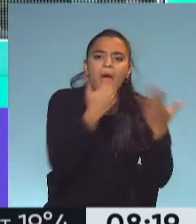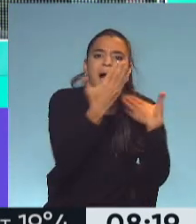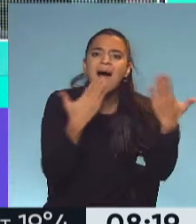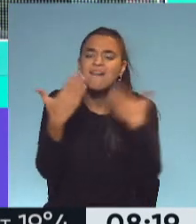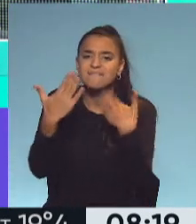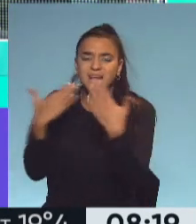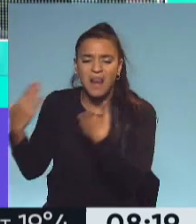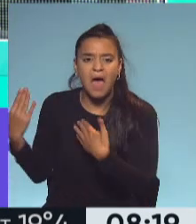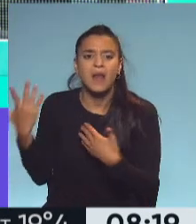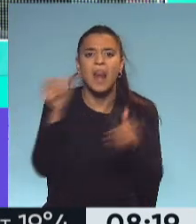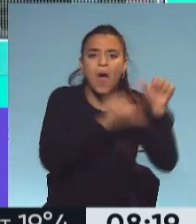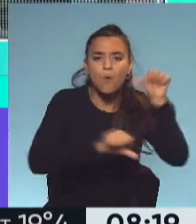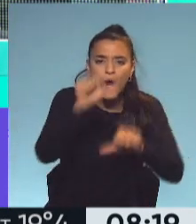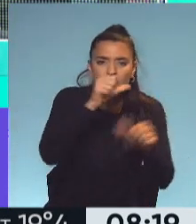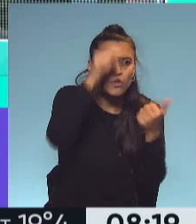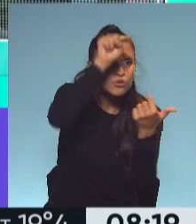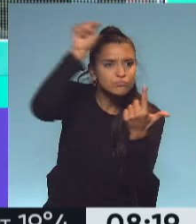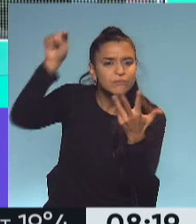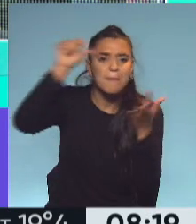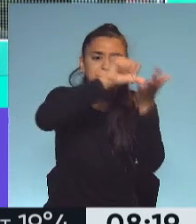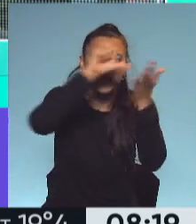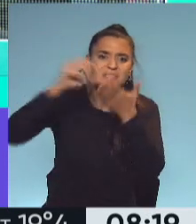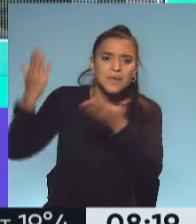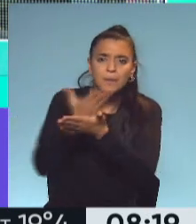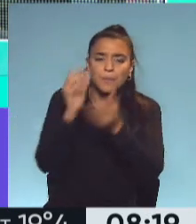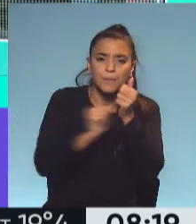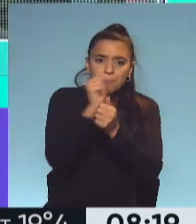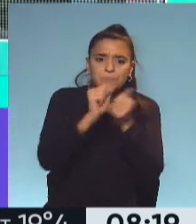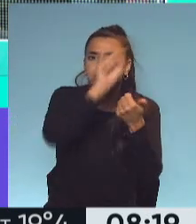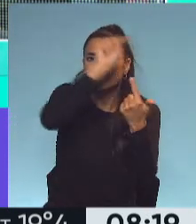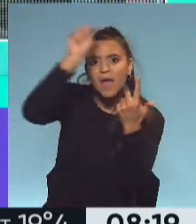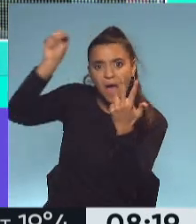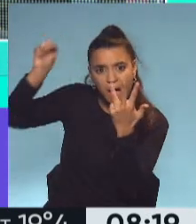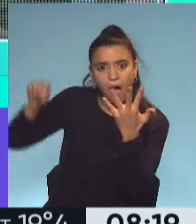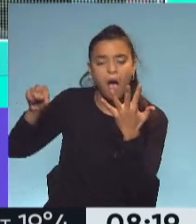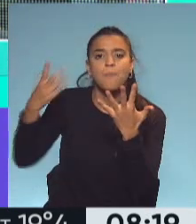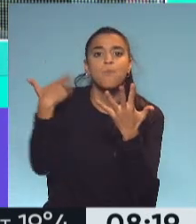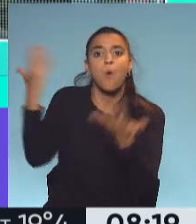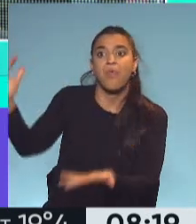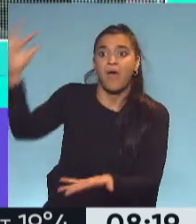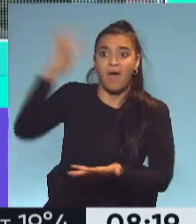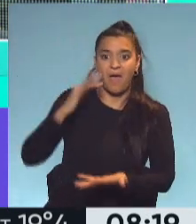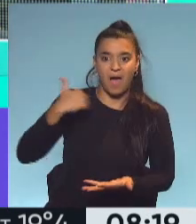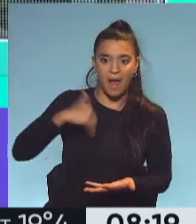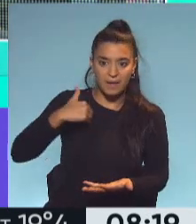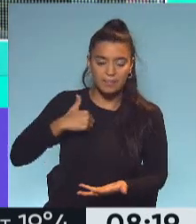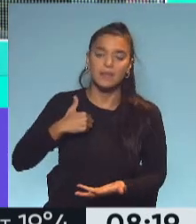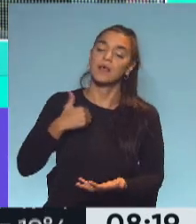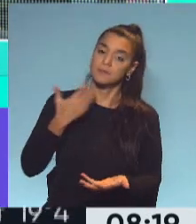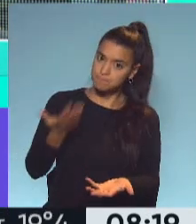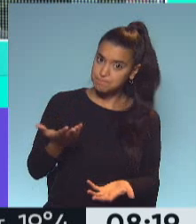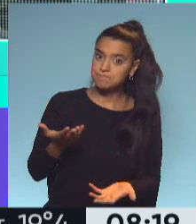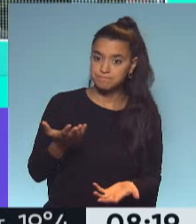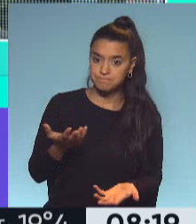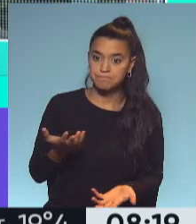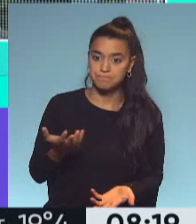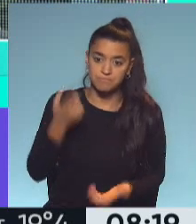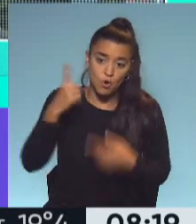todos aquellos laboratorios y países que produzcan vacunas y que estén en condiciones de entregarle a la Argentina. Así que